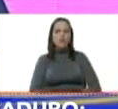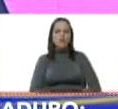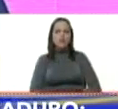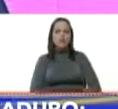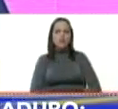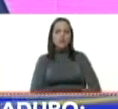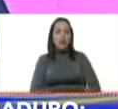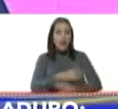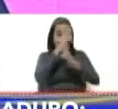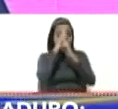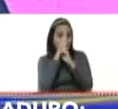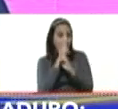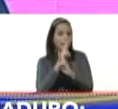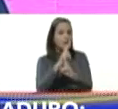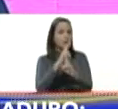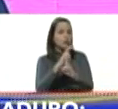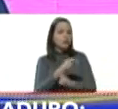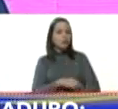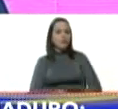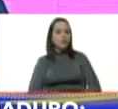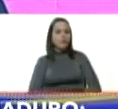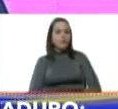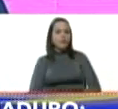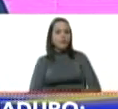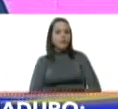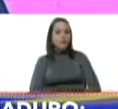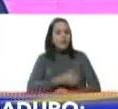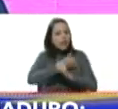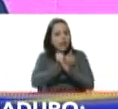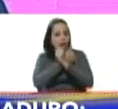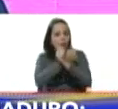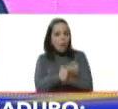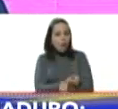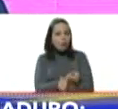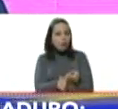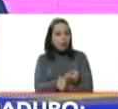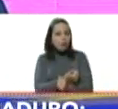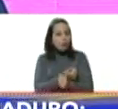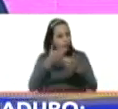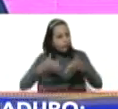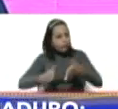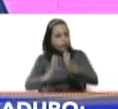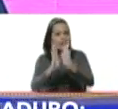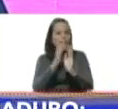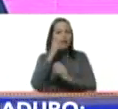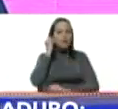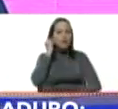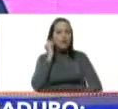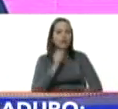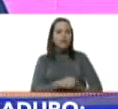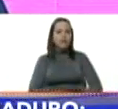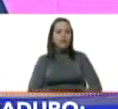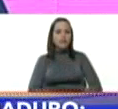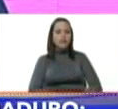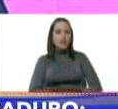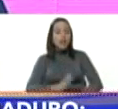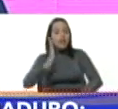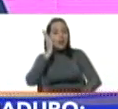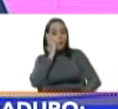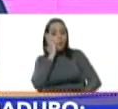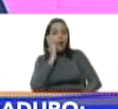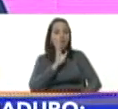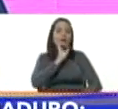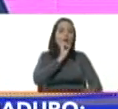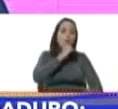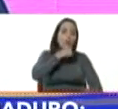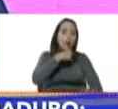al respeto y al amor hacia la mujer, hacia la madre, hacia la